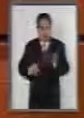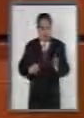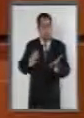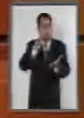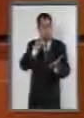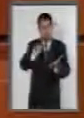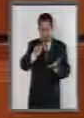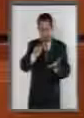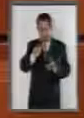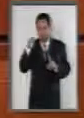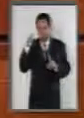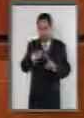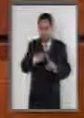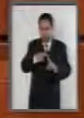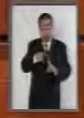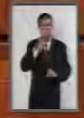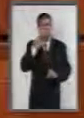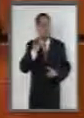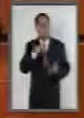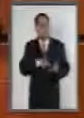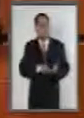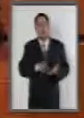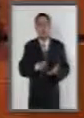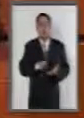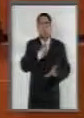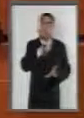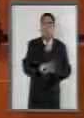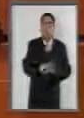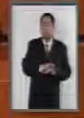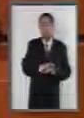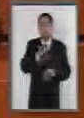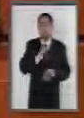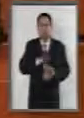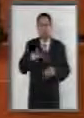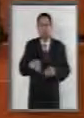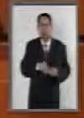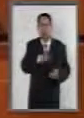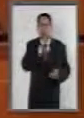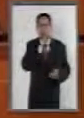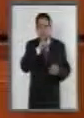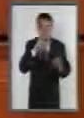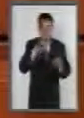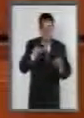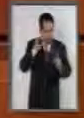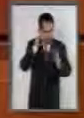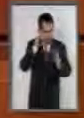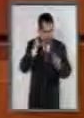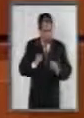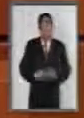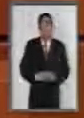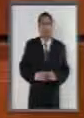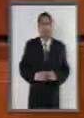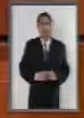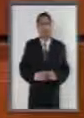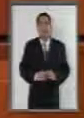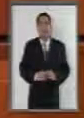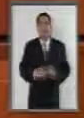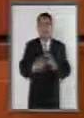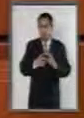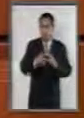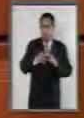no solo se quede como una ley más sin funcionar. Además, estamos